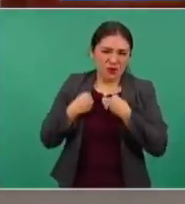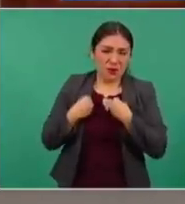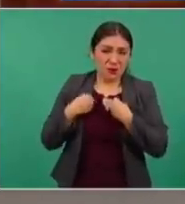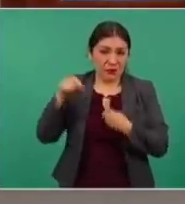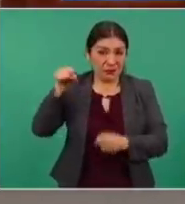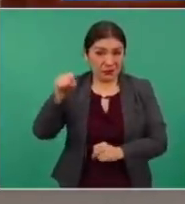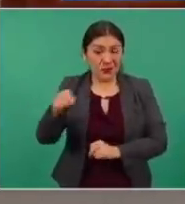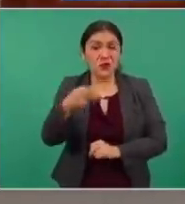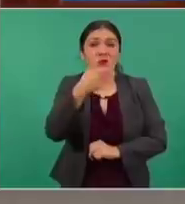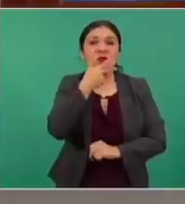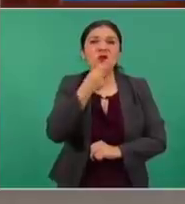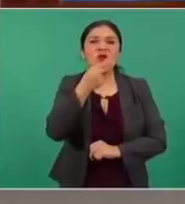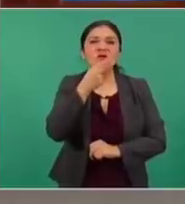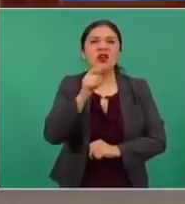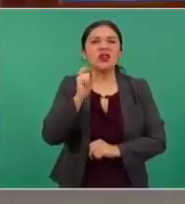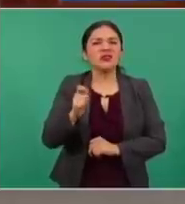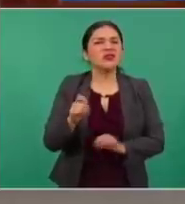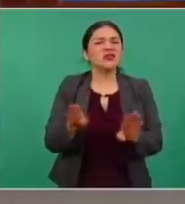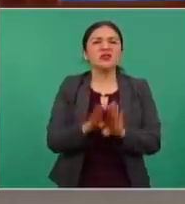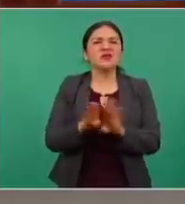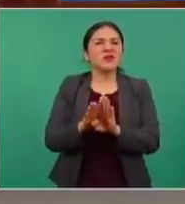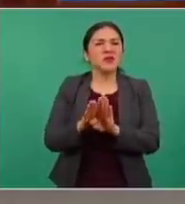señor centibrizador,